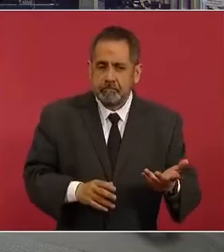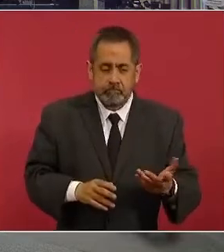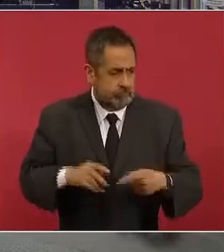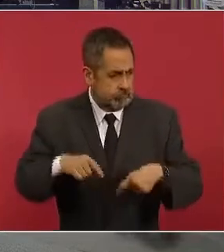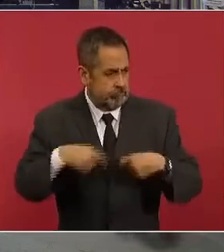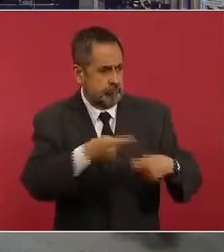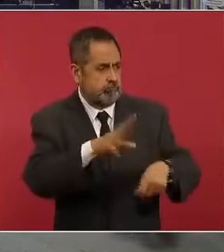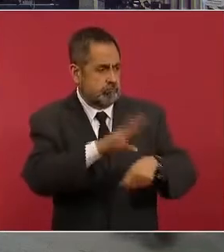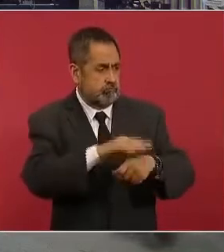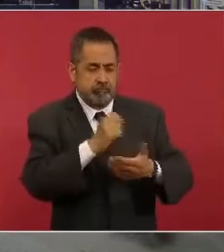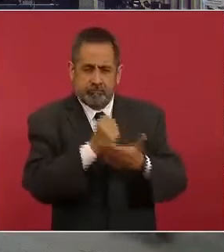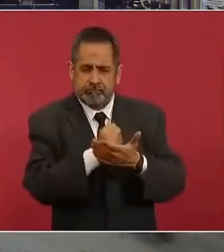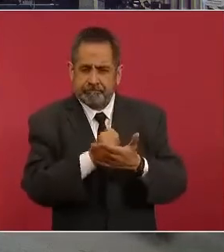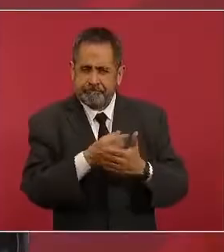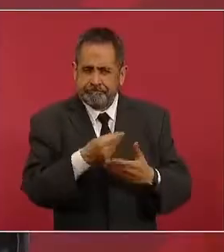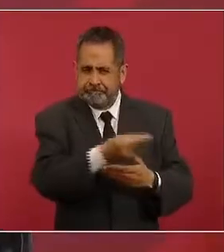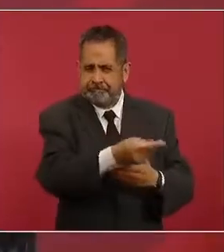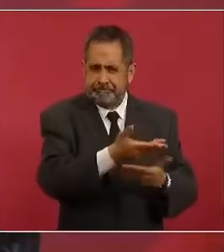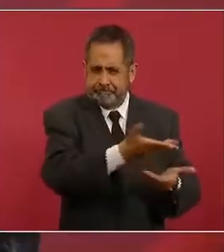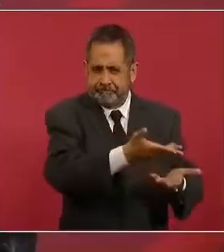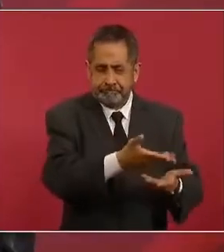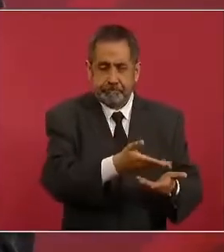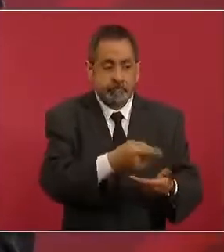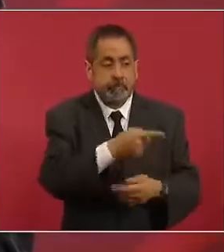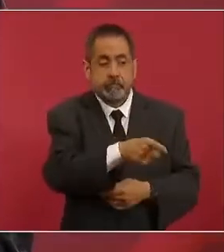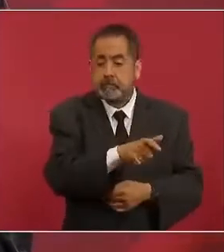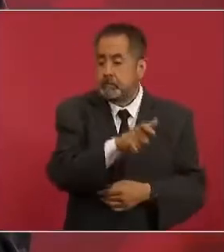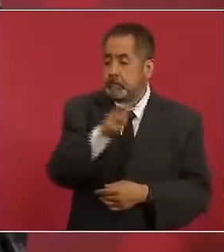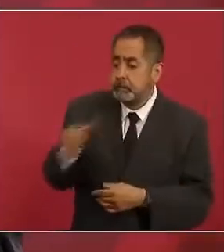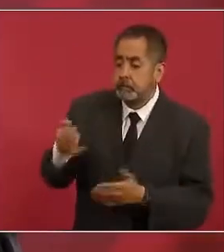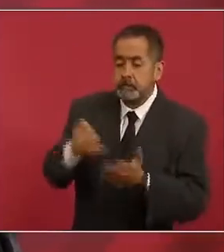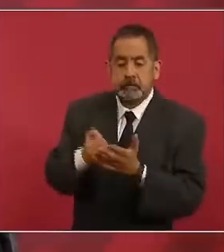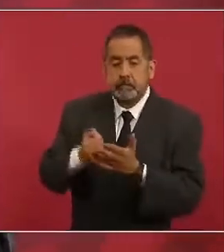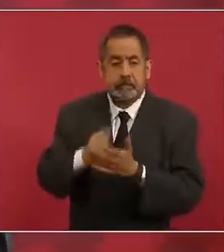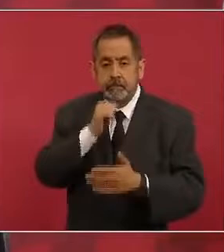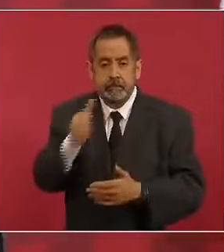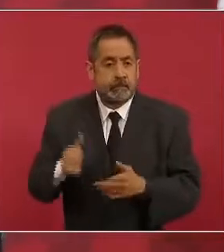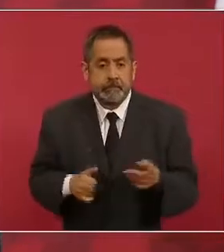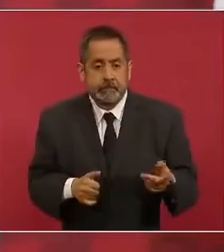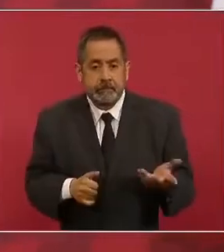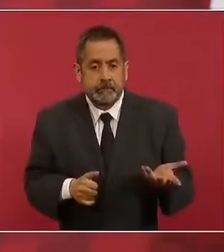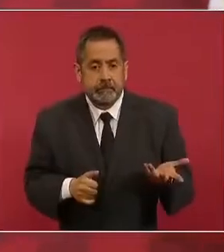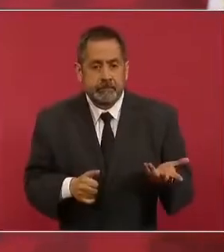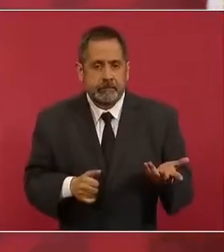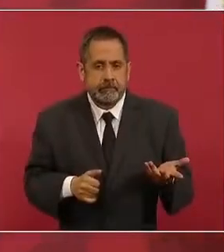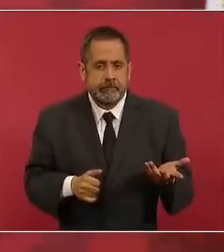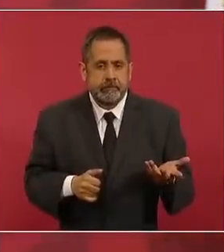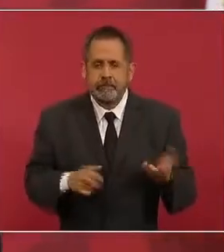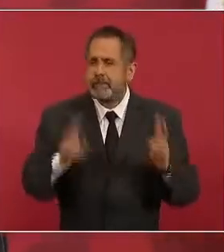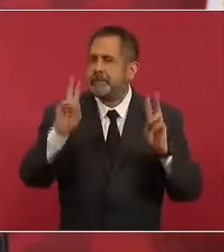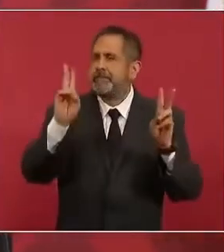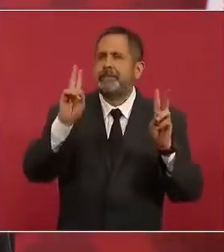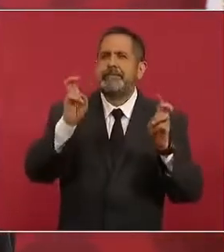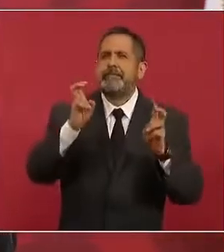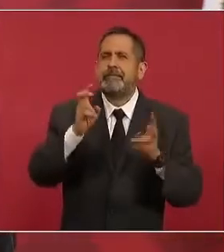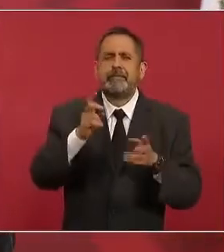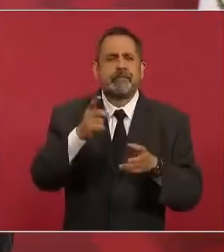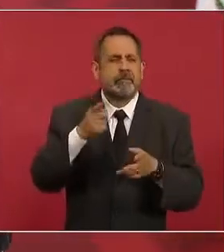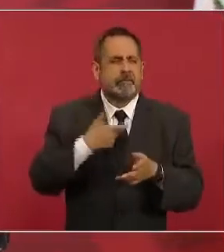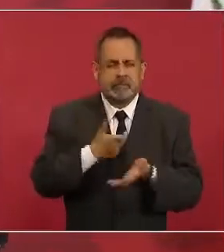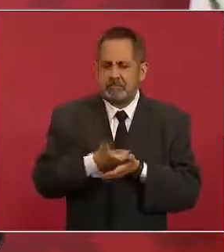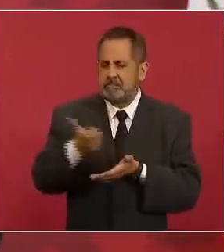Entregaban concesiones y como no pagaban impuestos, pagaban un derecho mínimo,